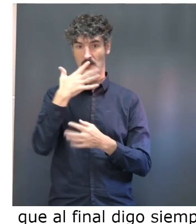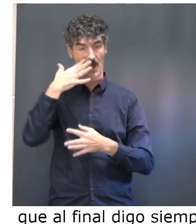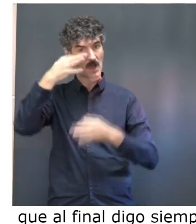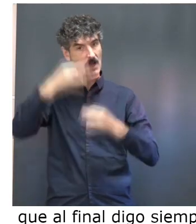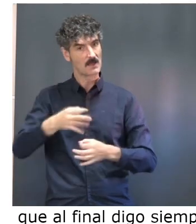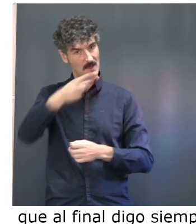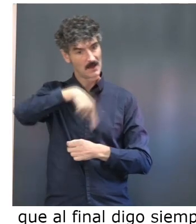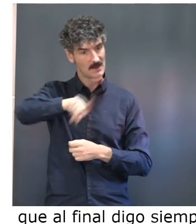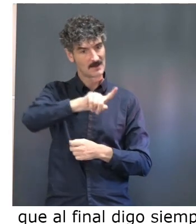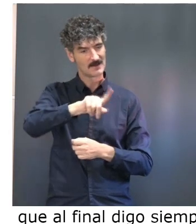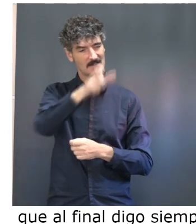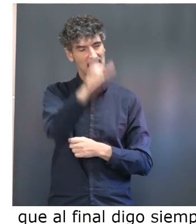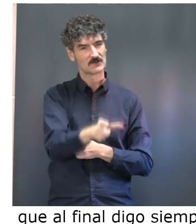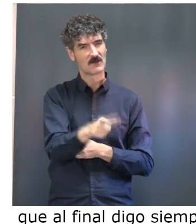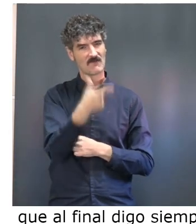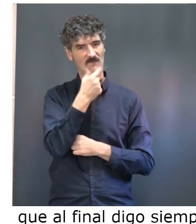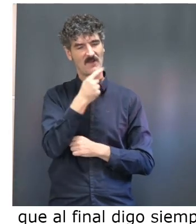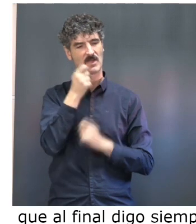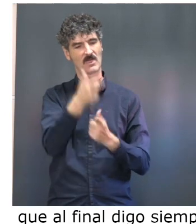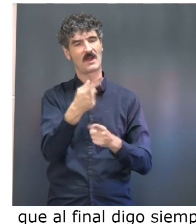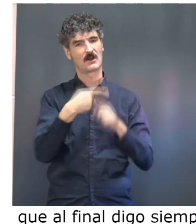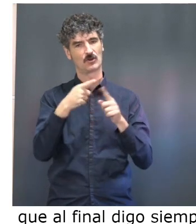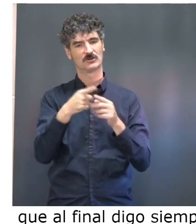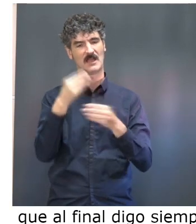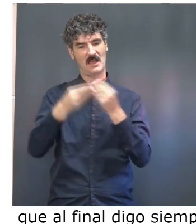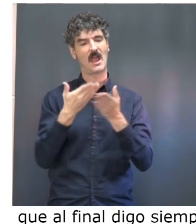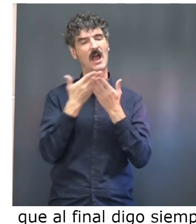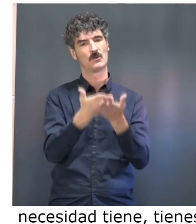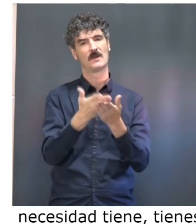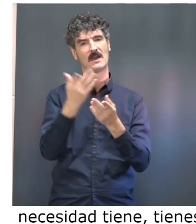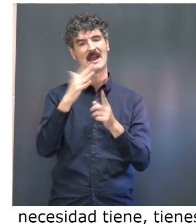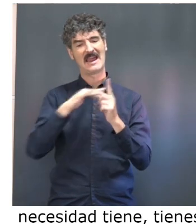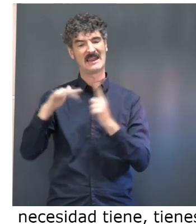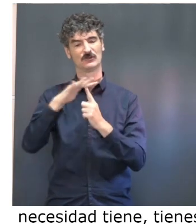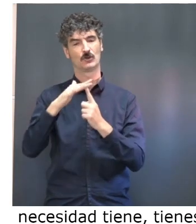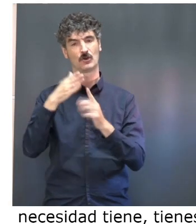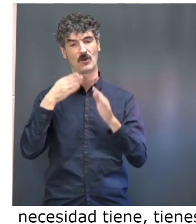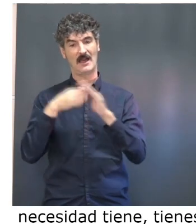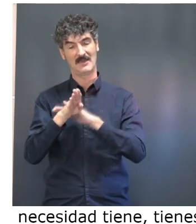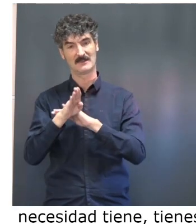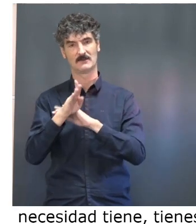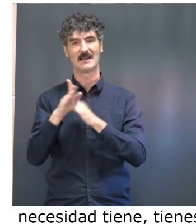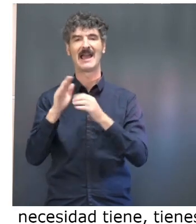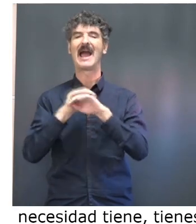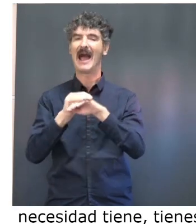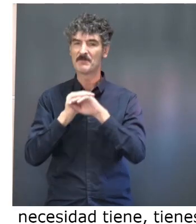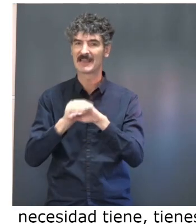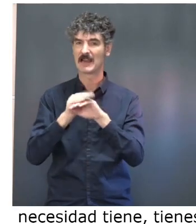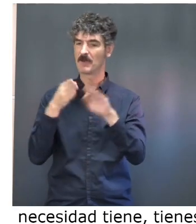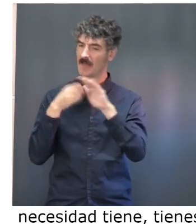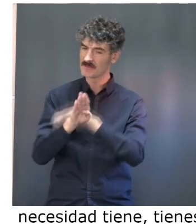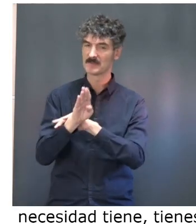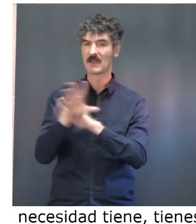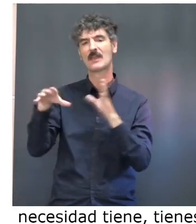del otro es mucho más fácil poder acometer, ¿no? Y ayudarle a que ese entorno sea mucho más amigable, accesible